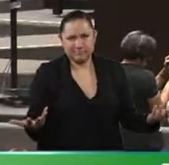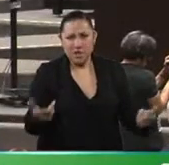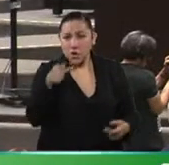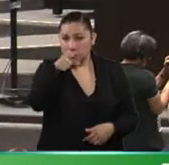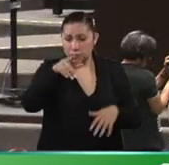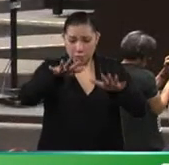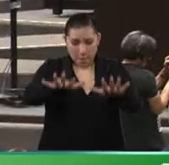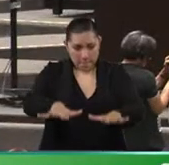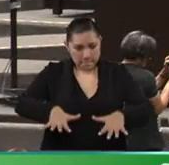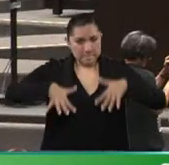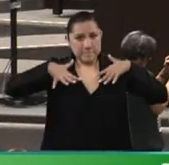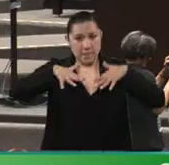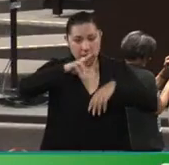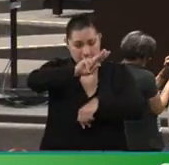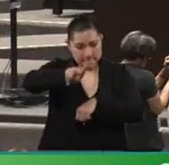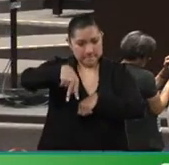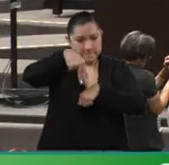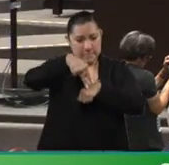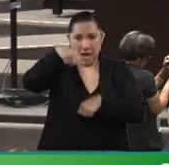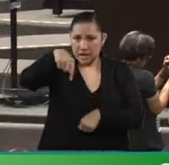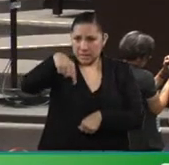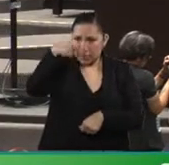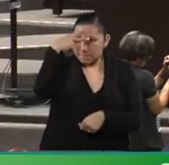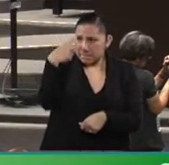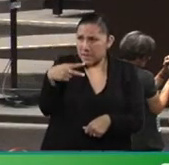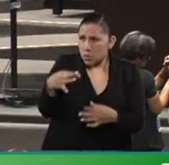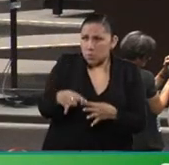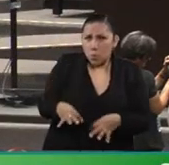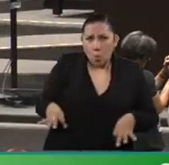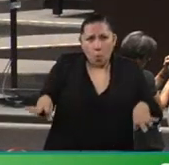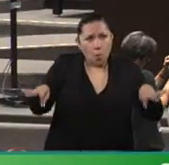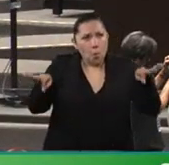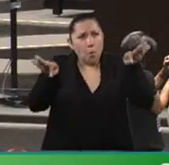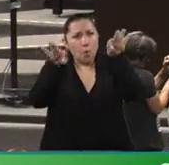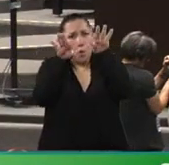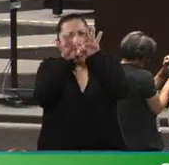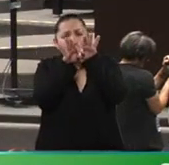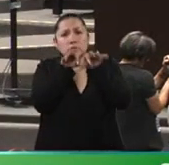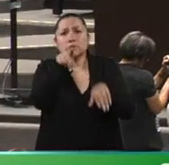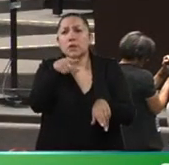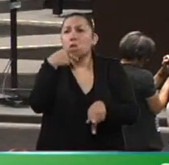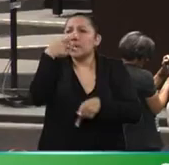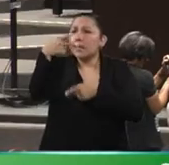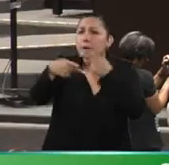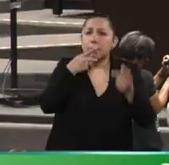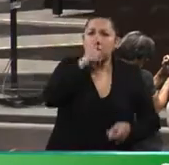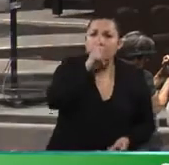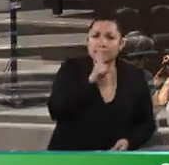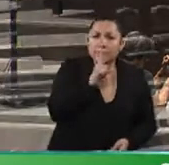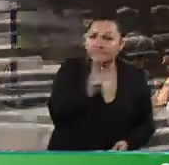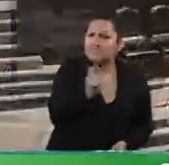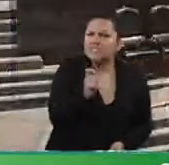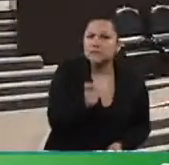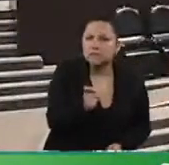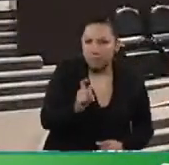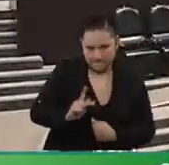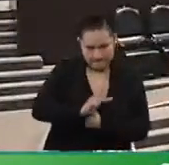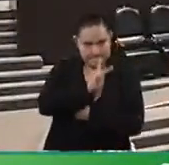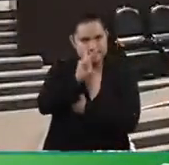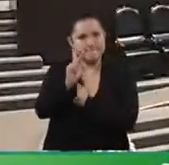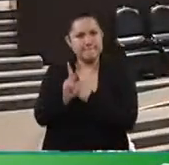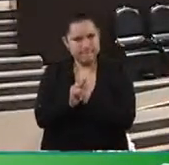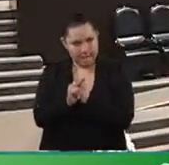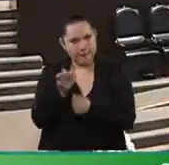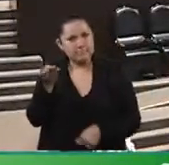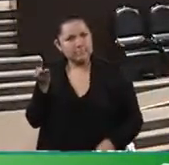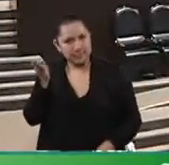en un recinto de la República es traición a la patria el pueblo quiere Paz quiere